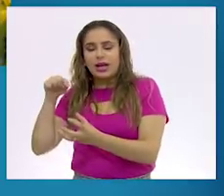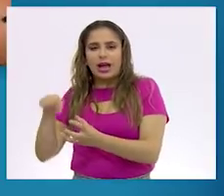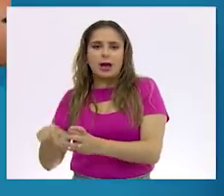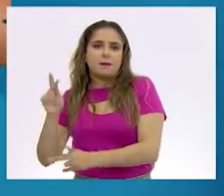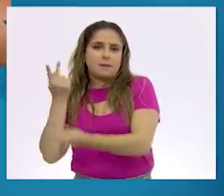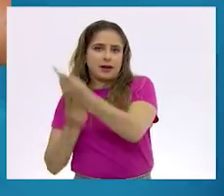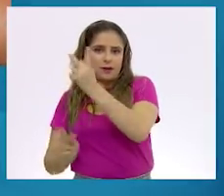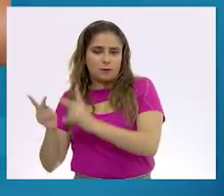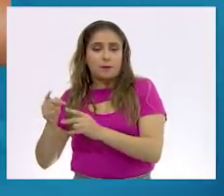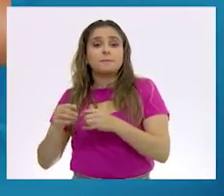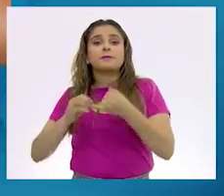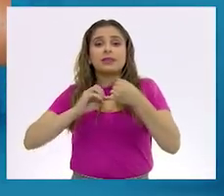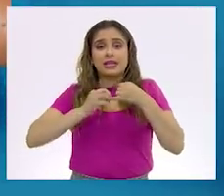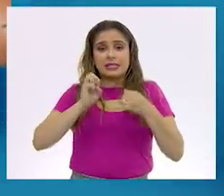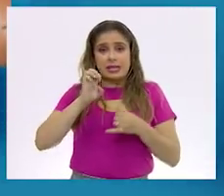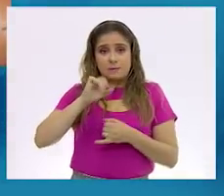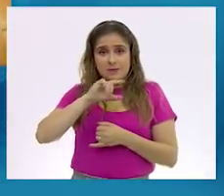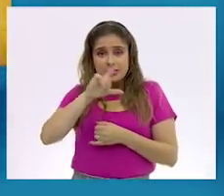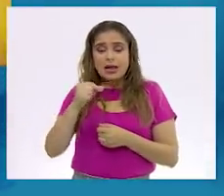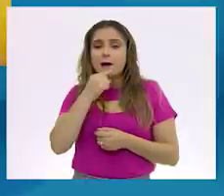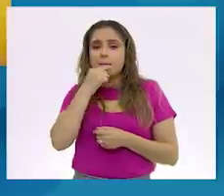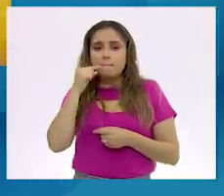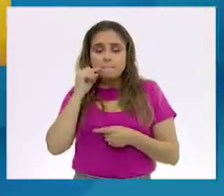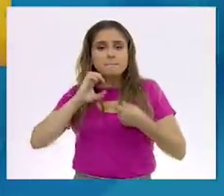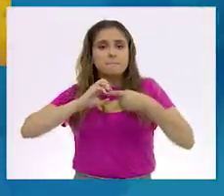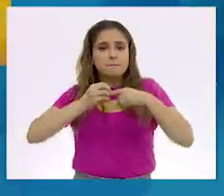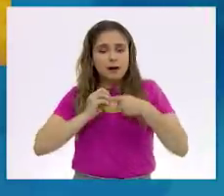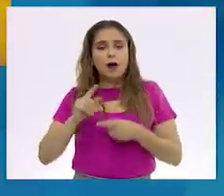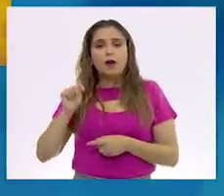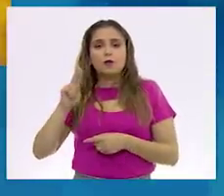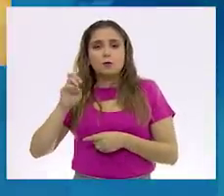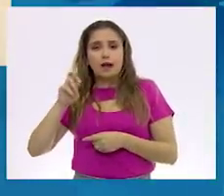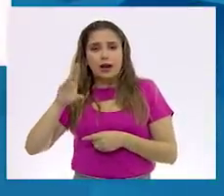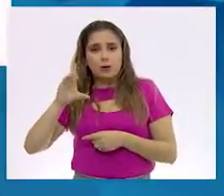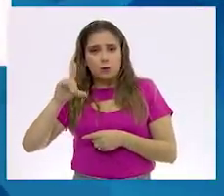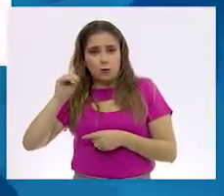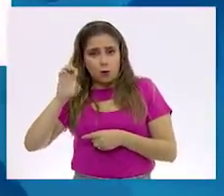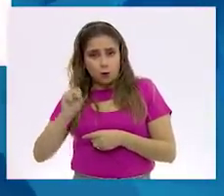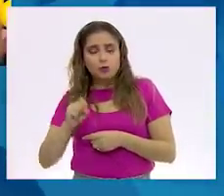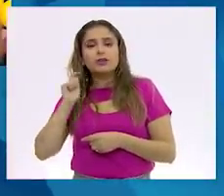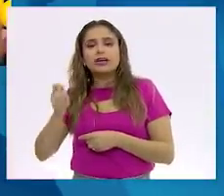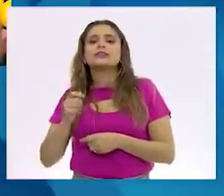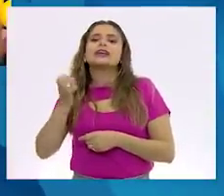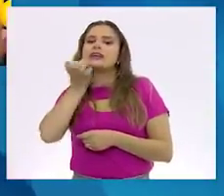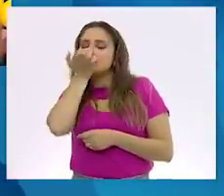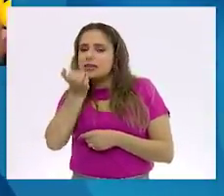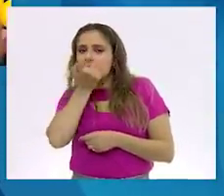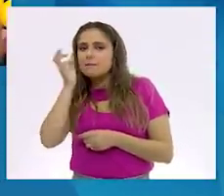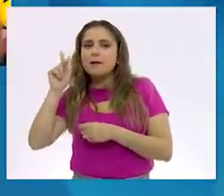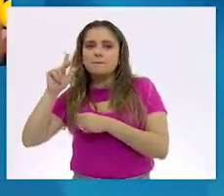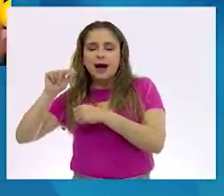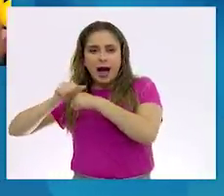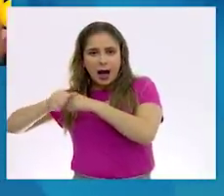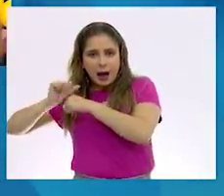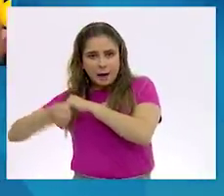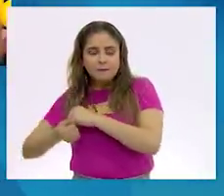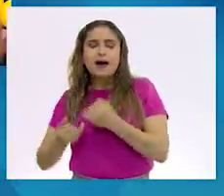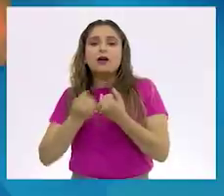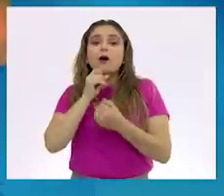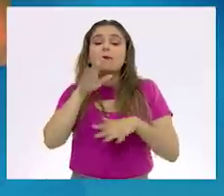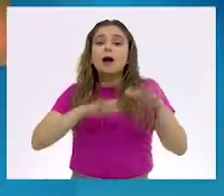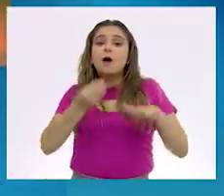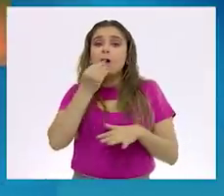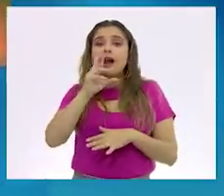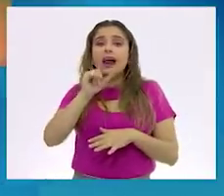se come. Las semillas son las habas y el frijol, los tubérculos son las papas y la jícama. También nos comemos las raíces de algunas